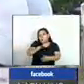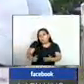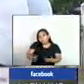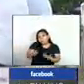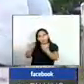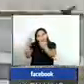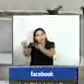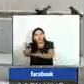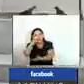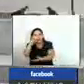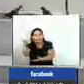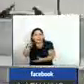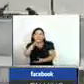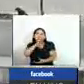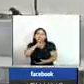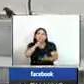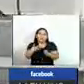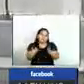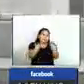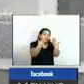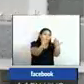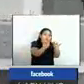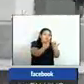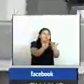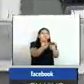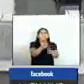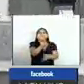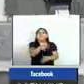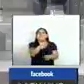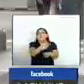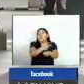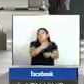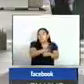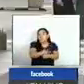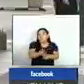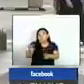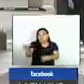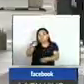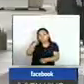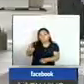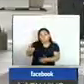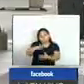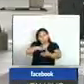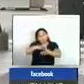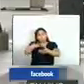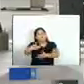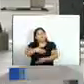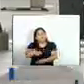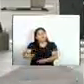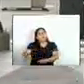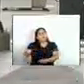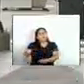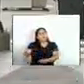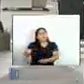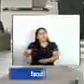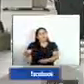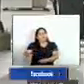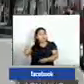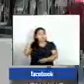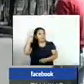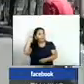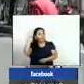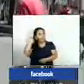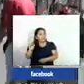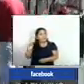ayuda alimentaria a Honduras y eso demuestra la voluntad política que nuestro mandatario tiene y claro esto va a ser importante